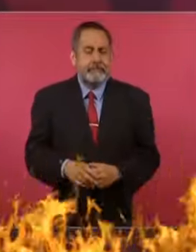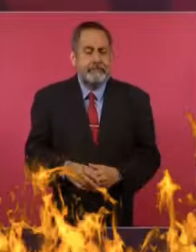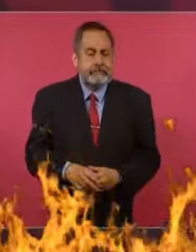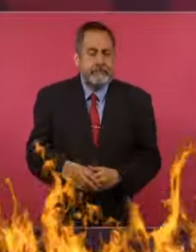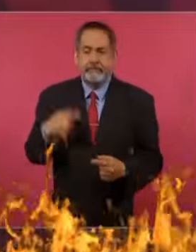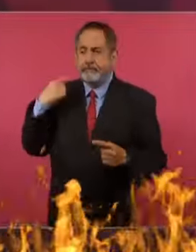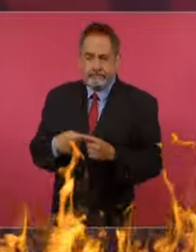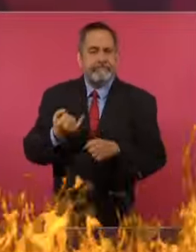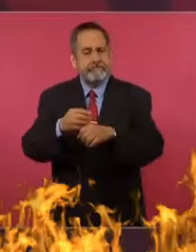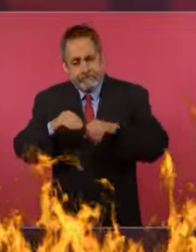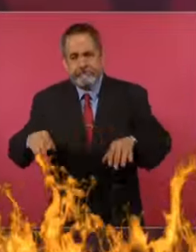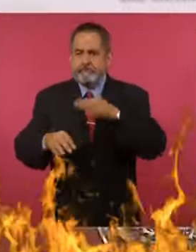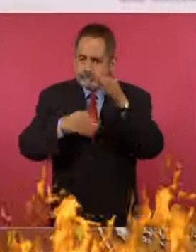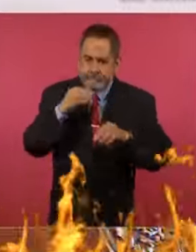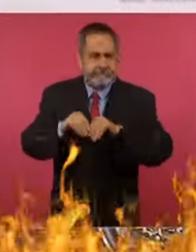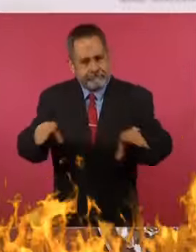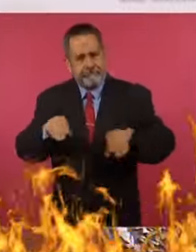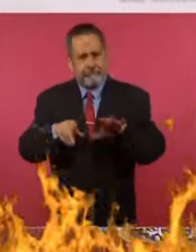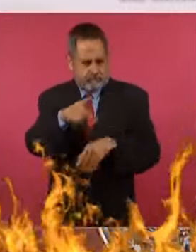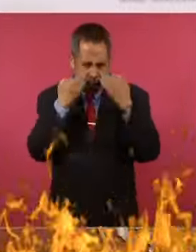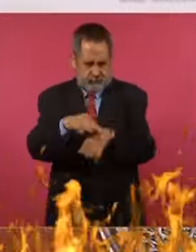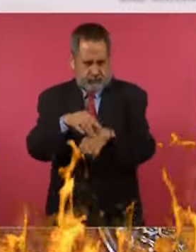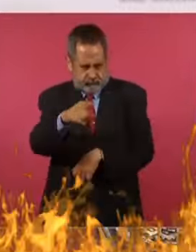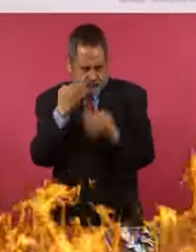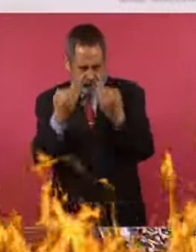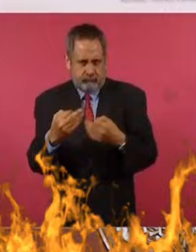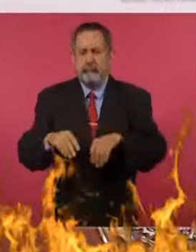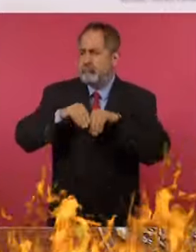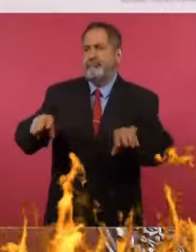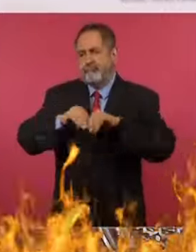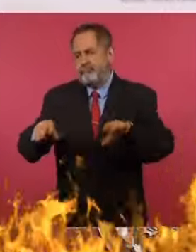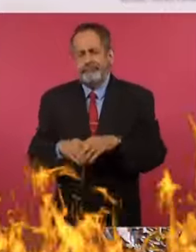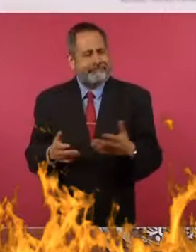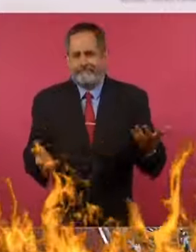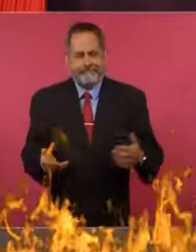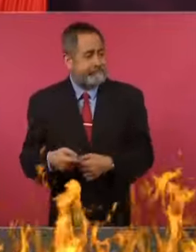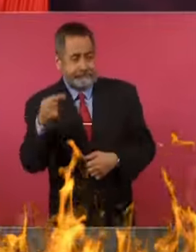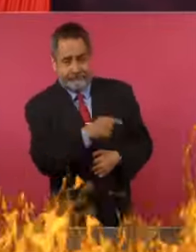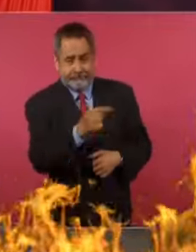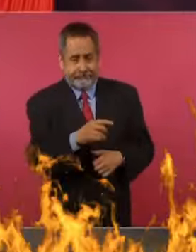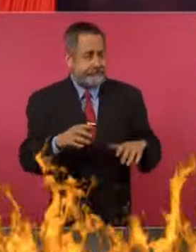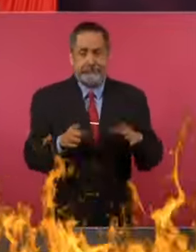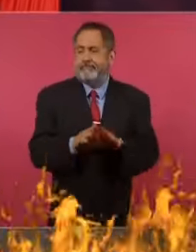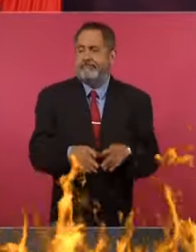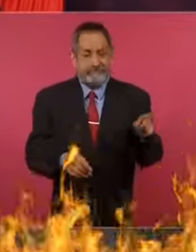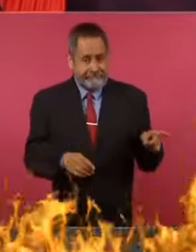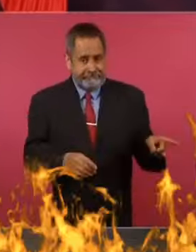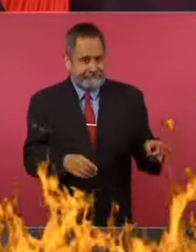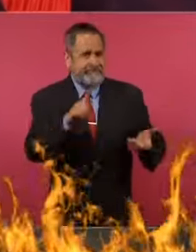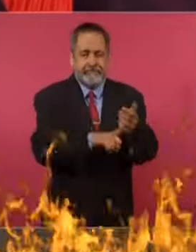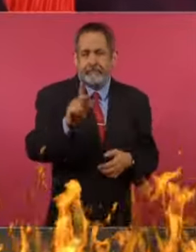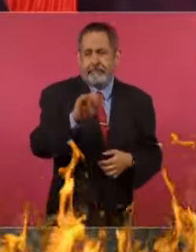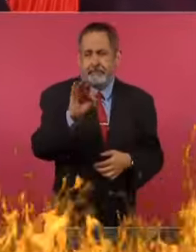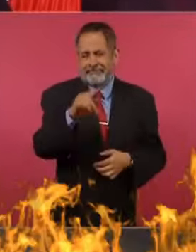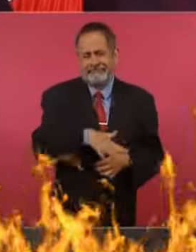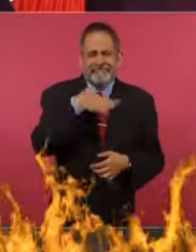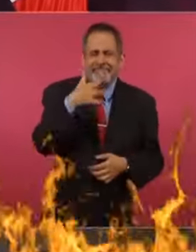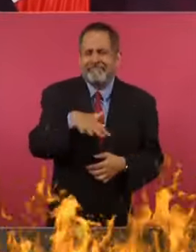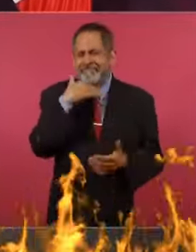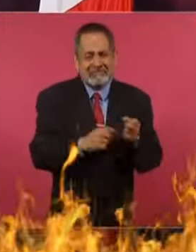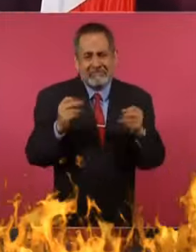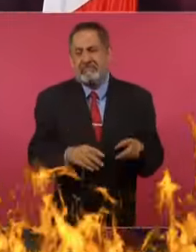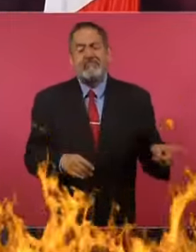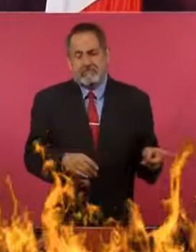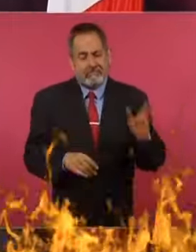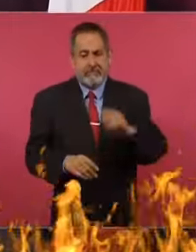se ha venido informando a ustedes les consta de cómo eh Hay mucha corrupción en el poder